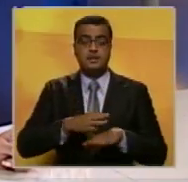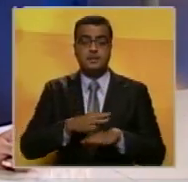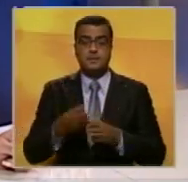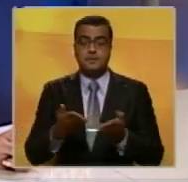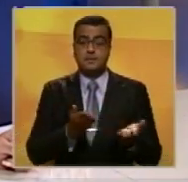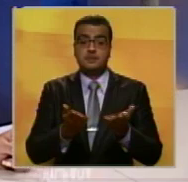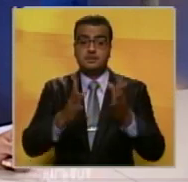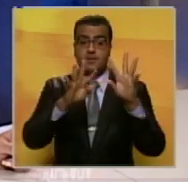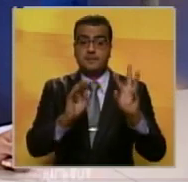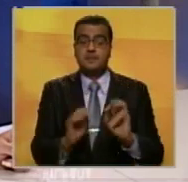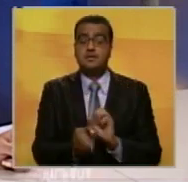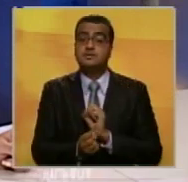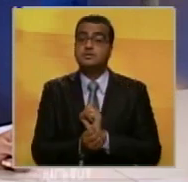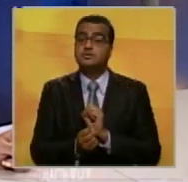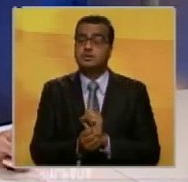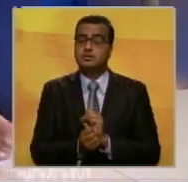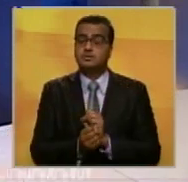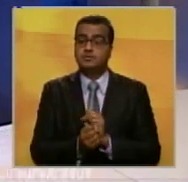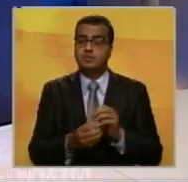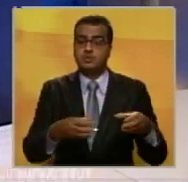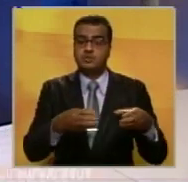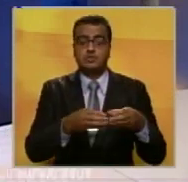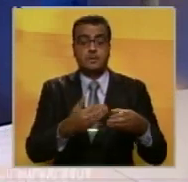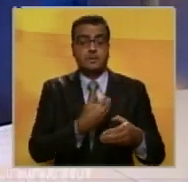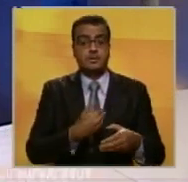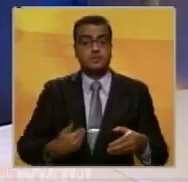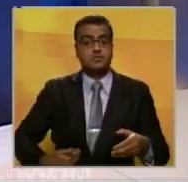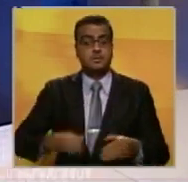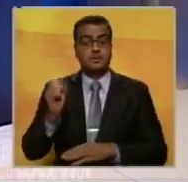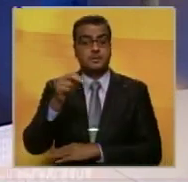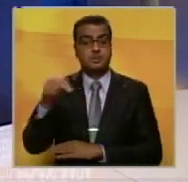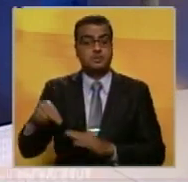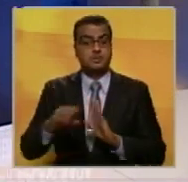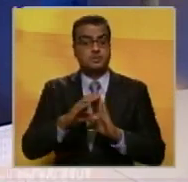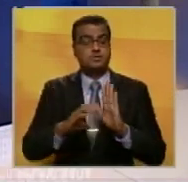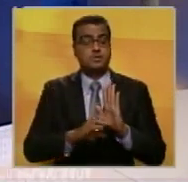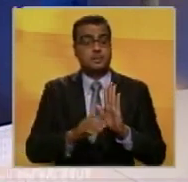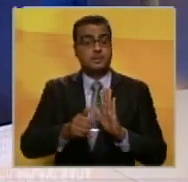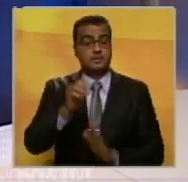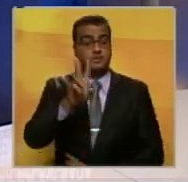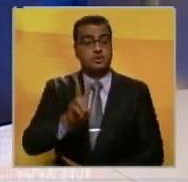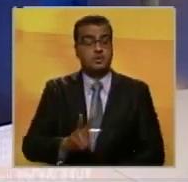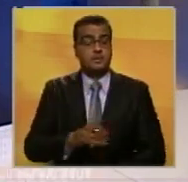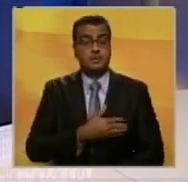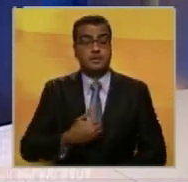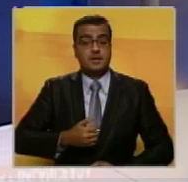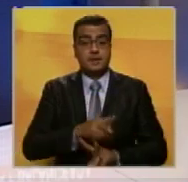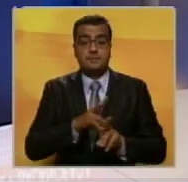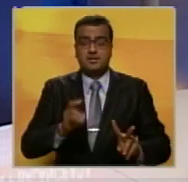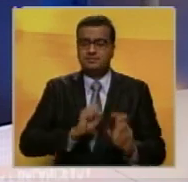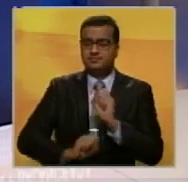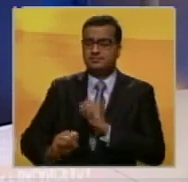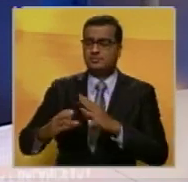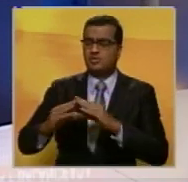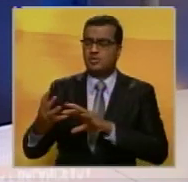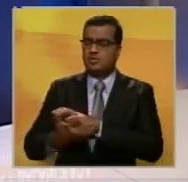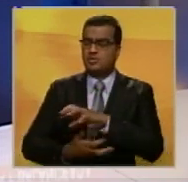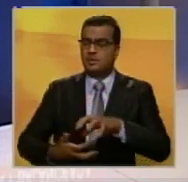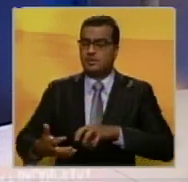Servicios Penitenciarios e integrante de la Comisión Presidencial para la Constituyente, aseguró que la mayoría de los venezolanos quiere paz y rechaza los focos de